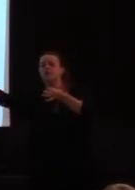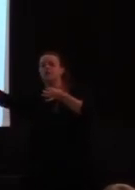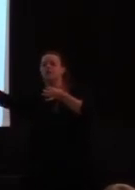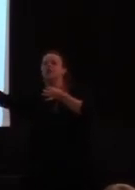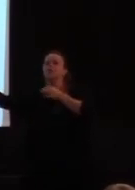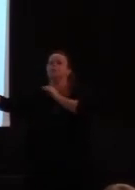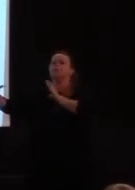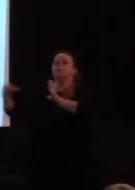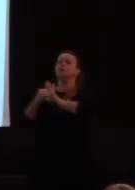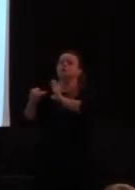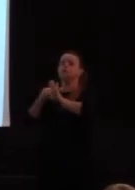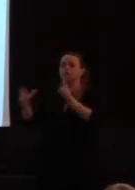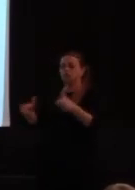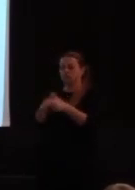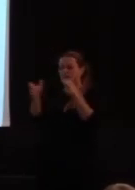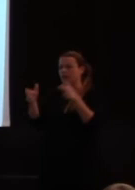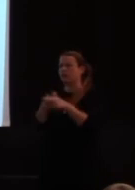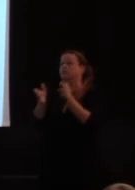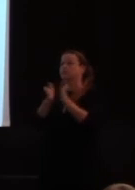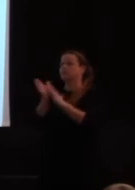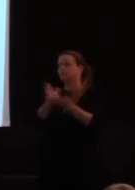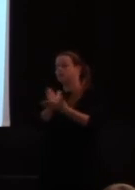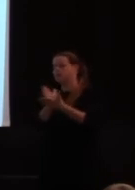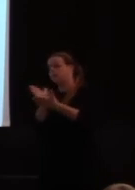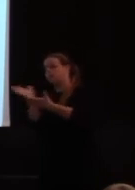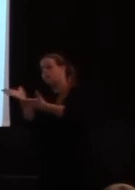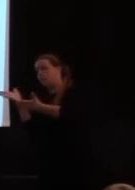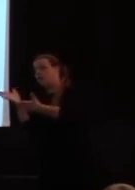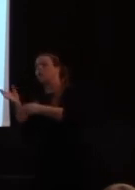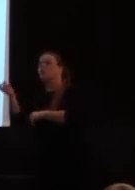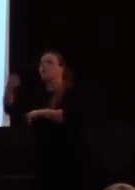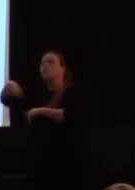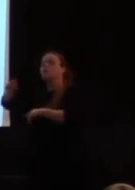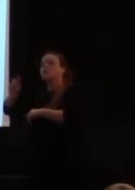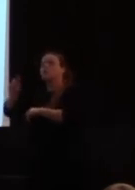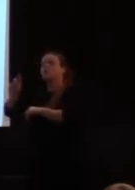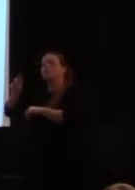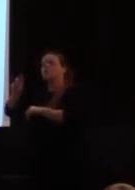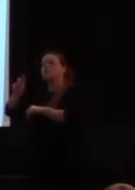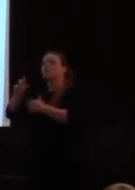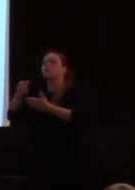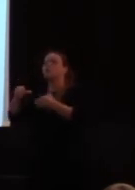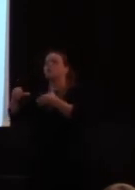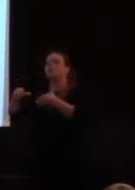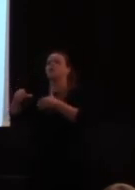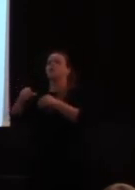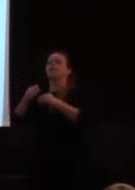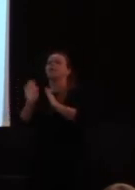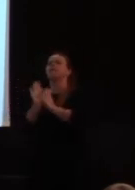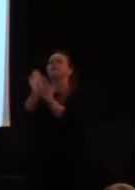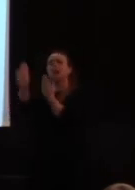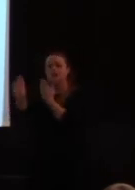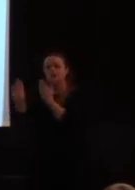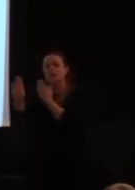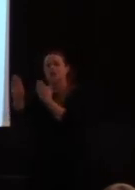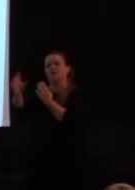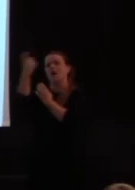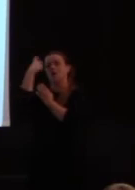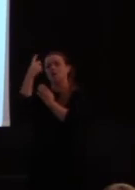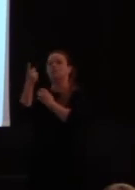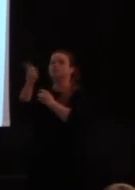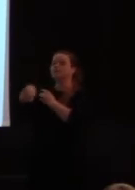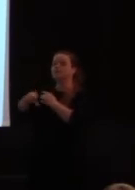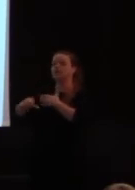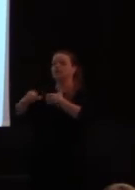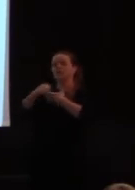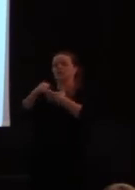decir, que por un lado nosotros buscamos un punto de distancia, pero que lo vamos en paralelo, buscamos formas de